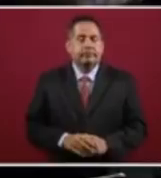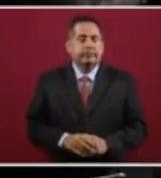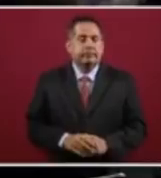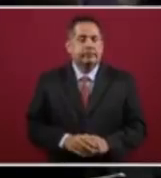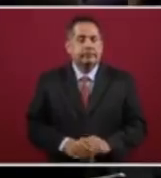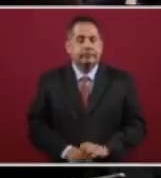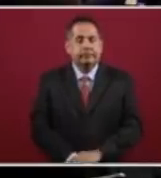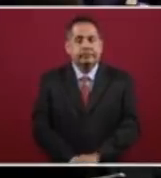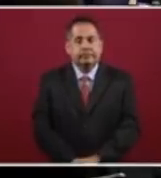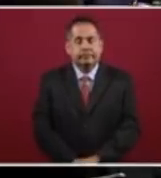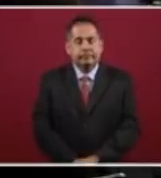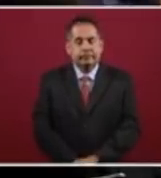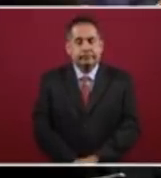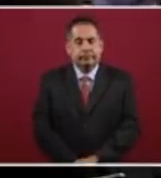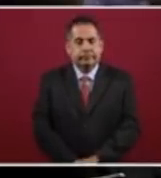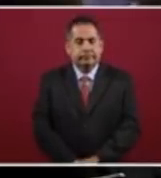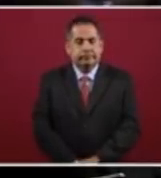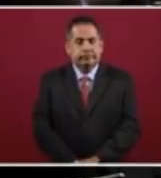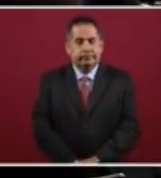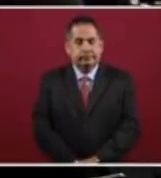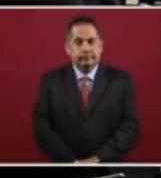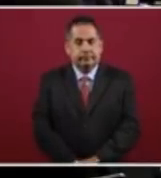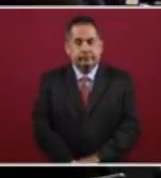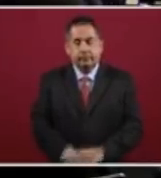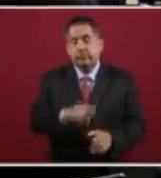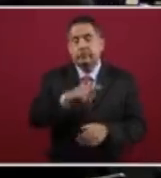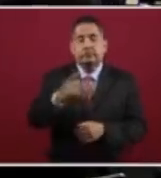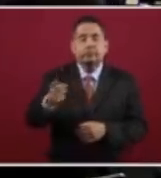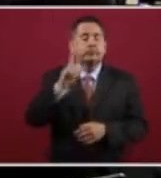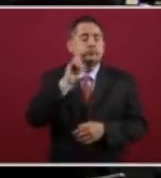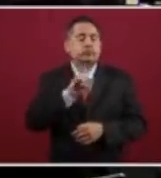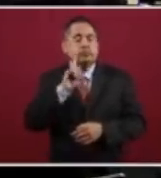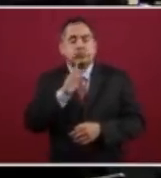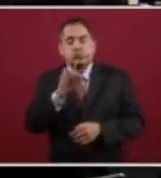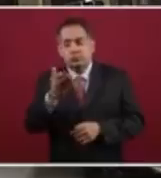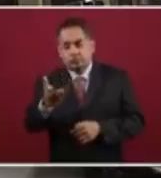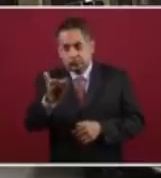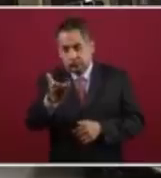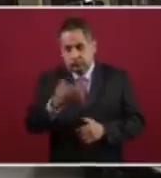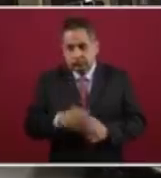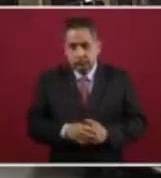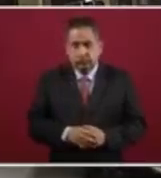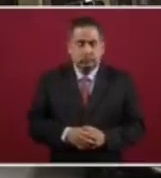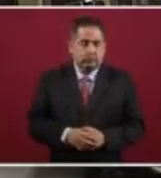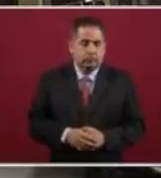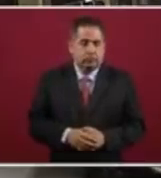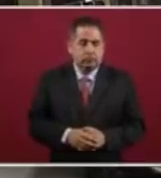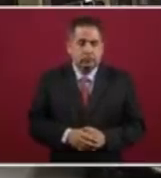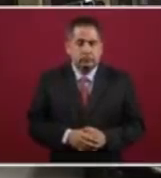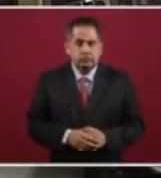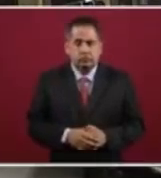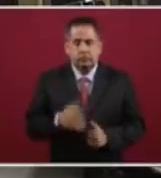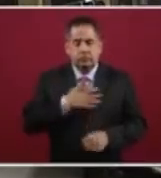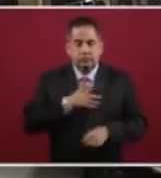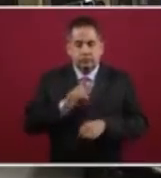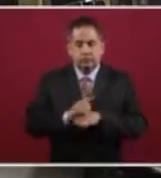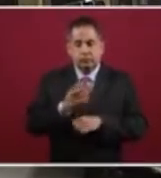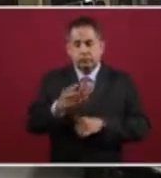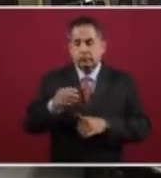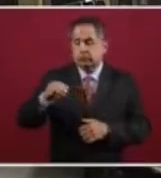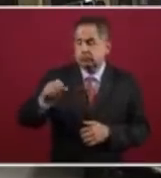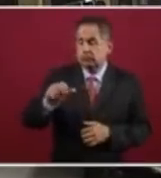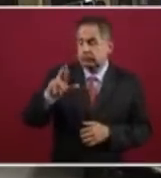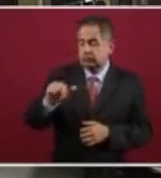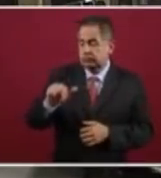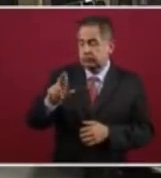sobre el caso Ayotzinapa, vamos con una compañera, quedamos. Sobre el caso Ayotzinapa. Sí. Días, presidente. Tamara Rivera, de